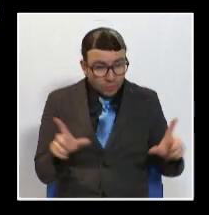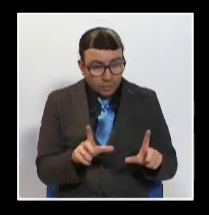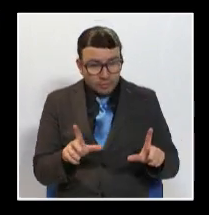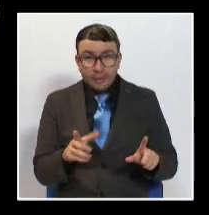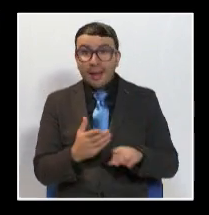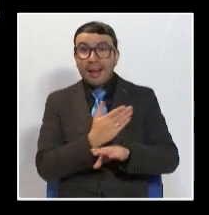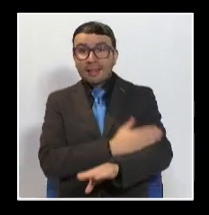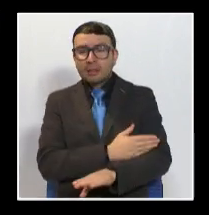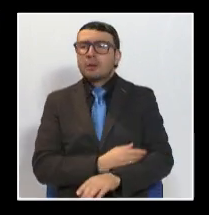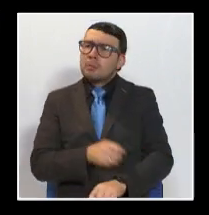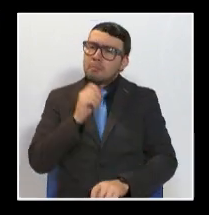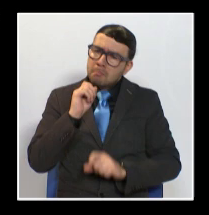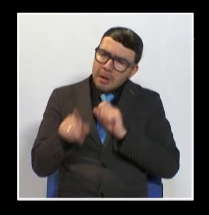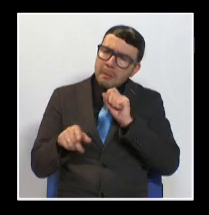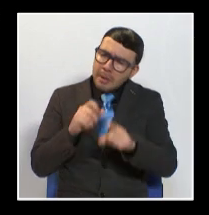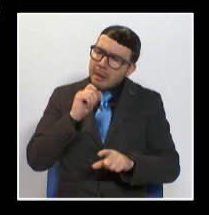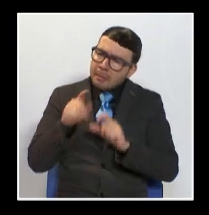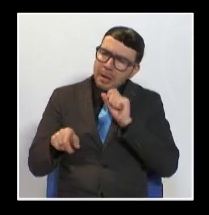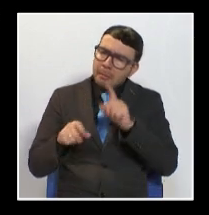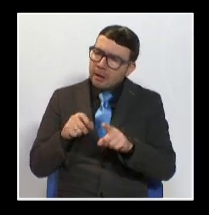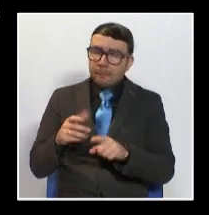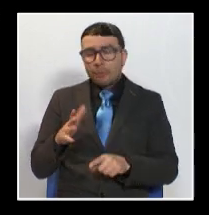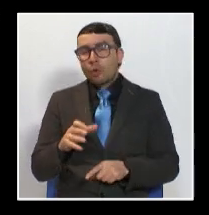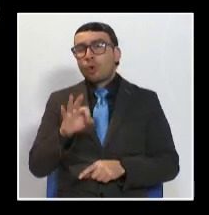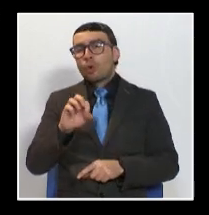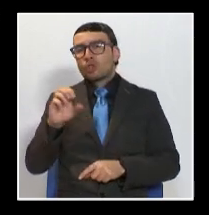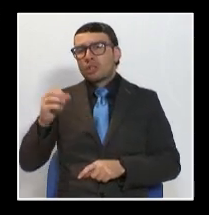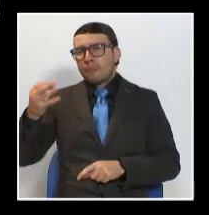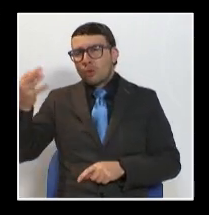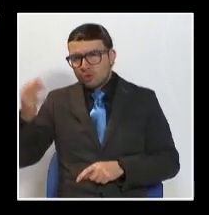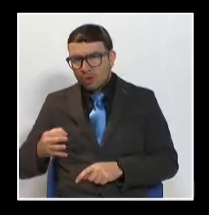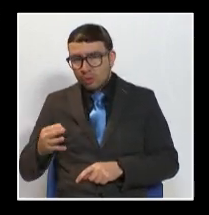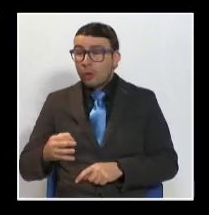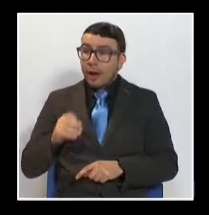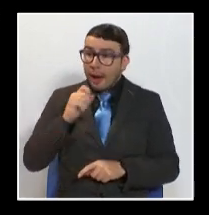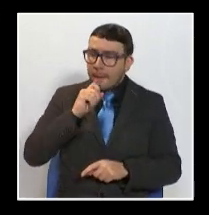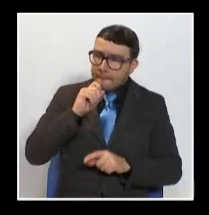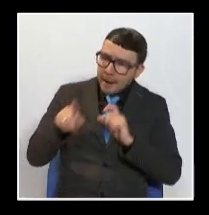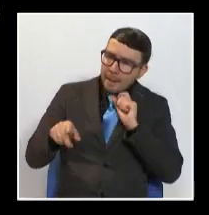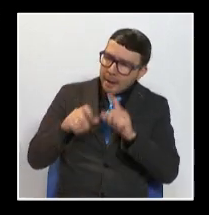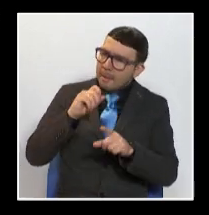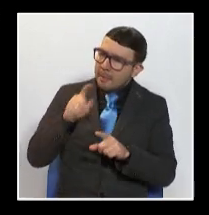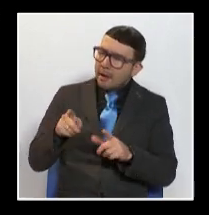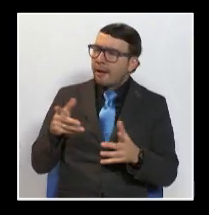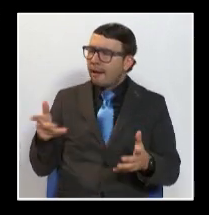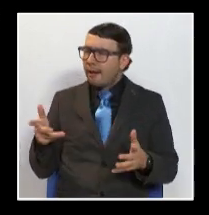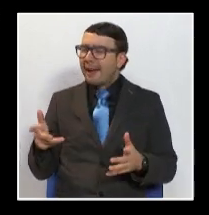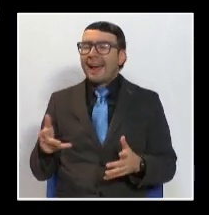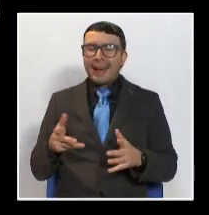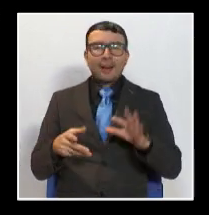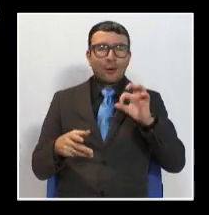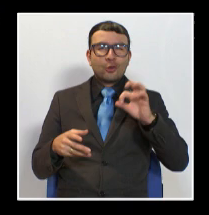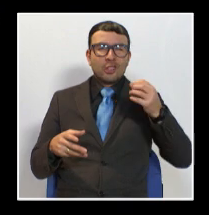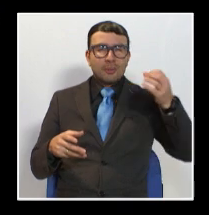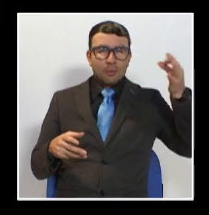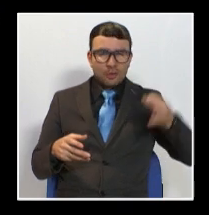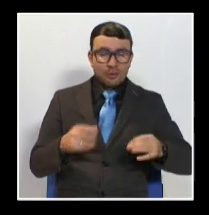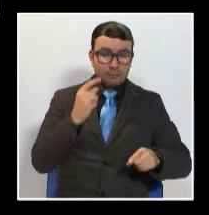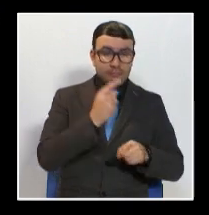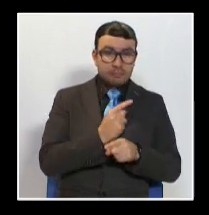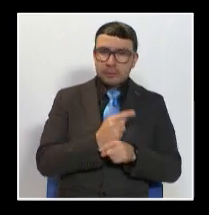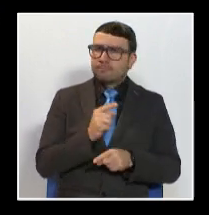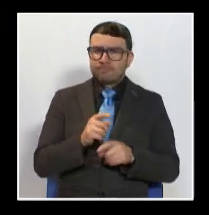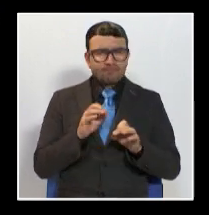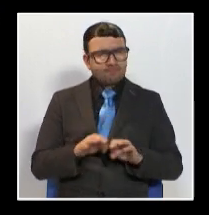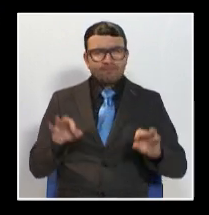interrogatorio. Cerca del 80-90% de los diagnósticos están en el interrogatorio. Es a lo que tal vez más tiempo le debemos